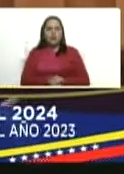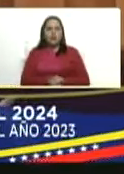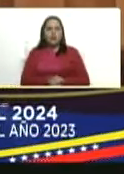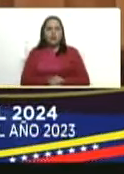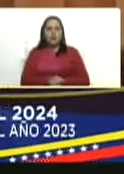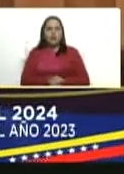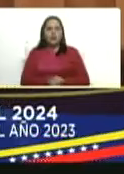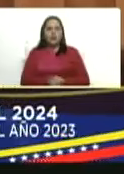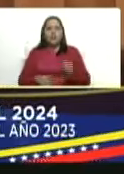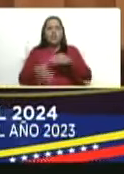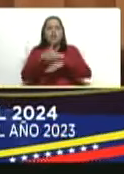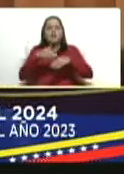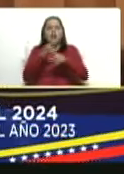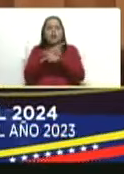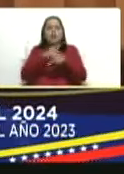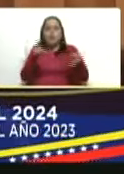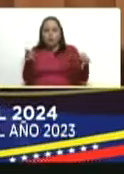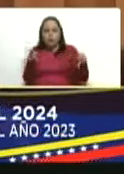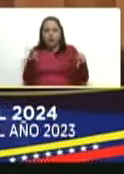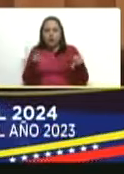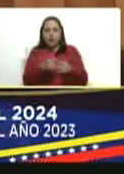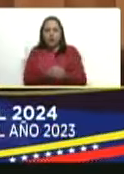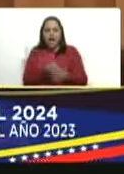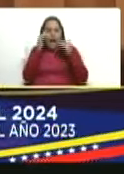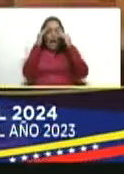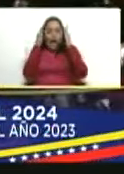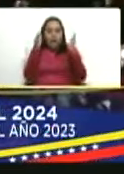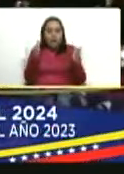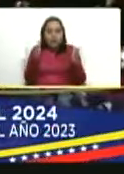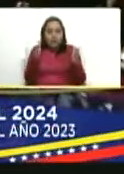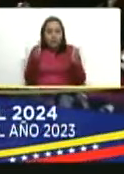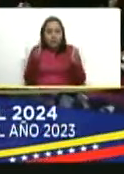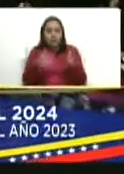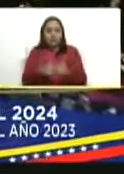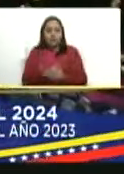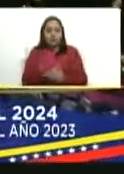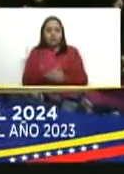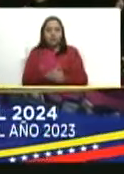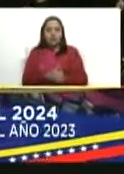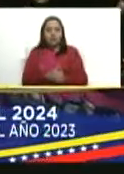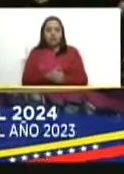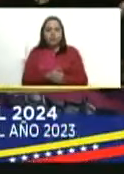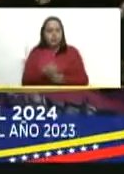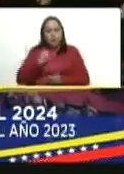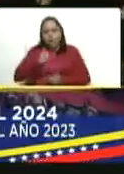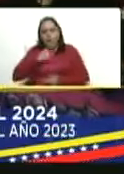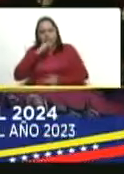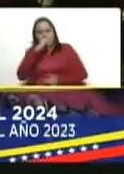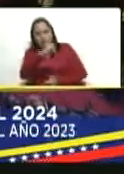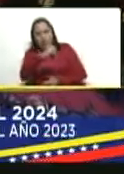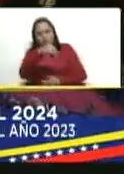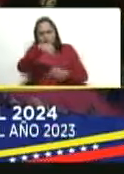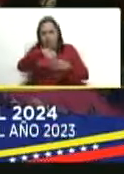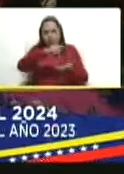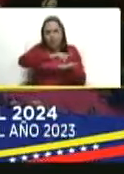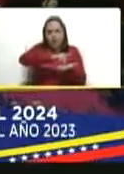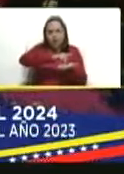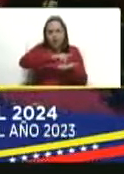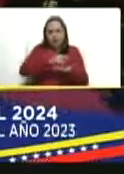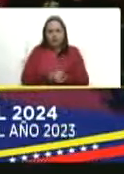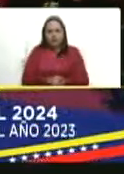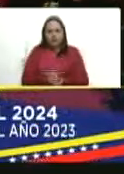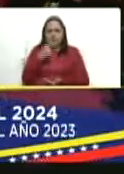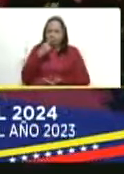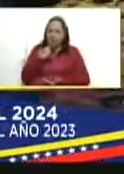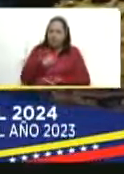Y el Ministerio Público atiende tu denuncia en la parroquia. Me dice la